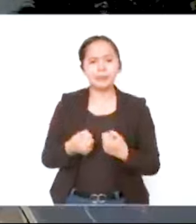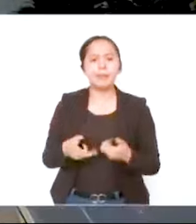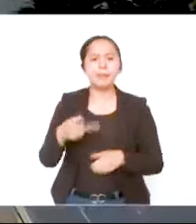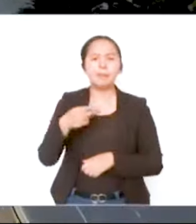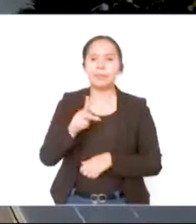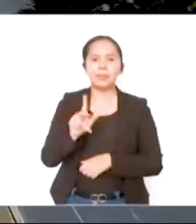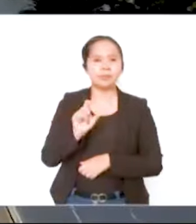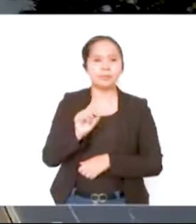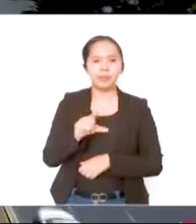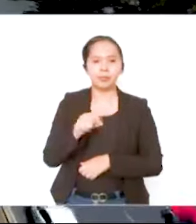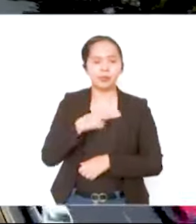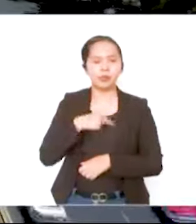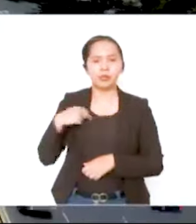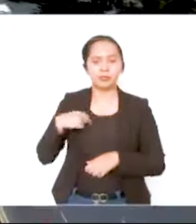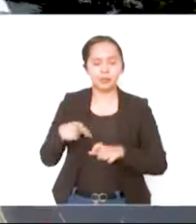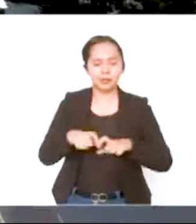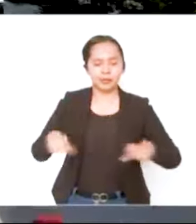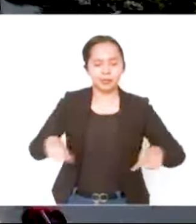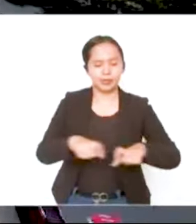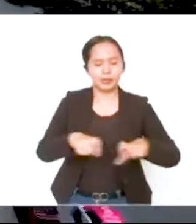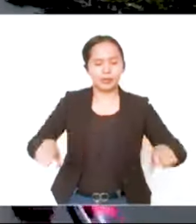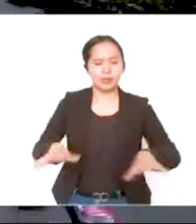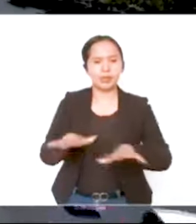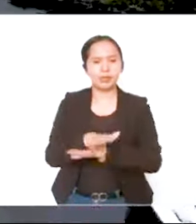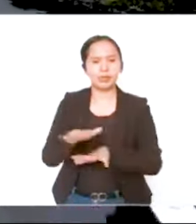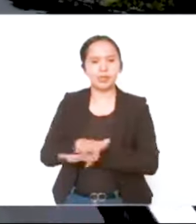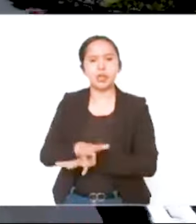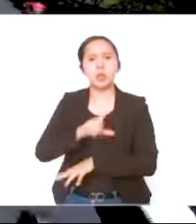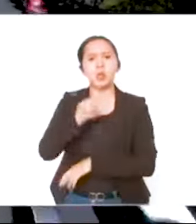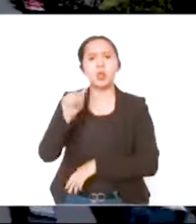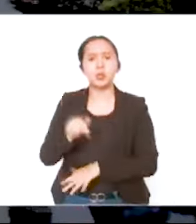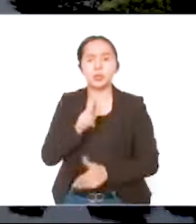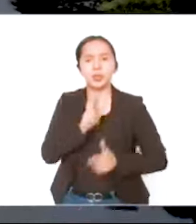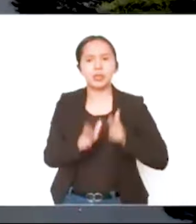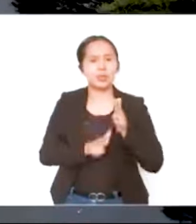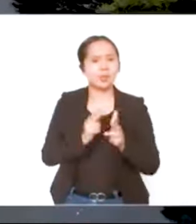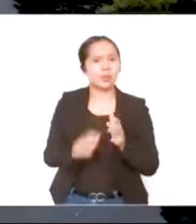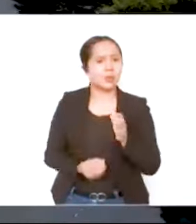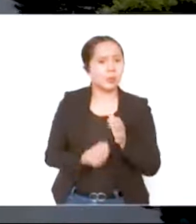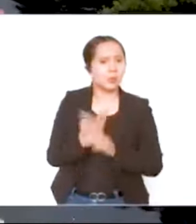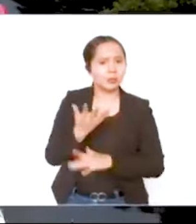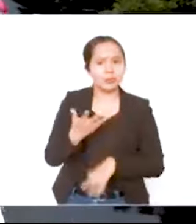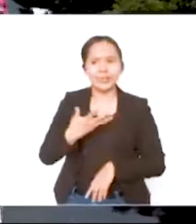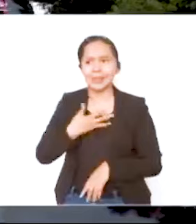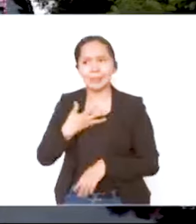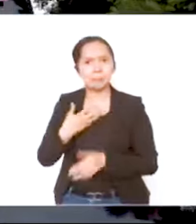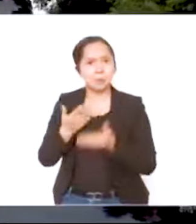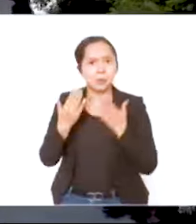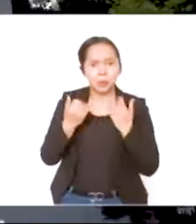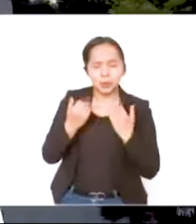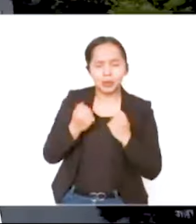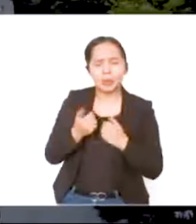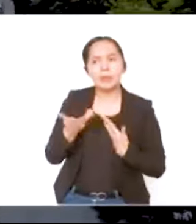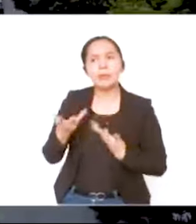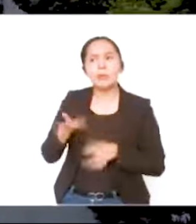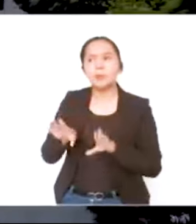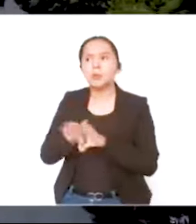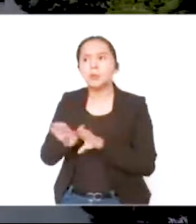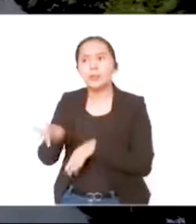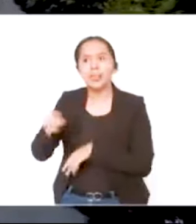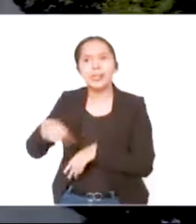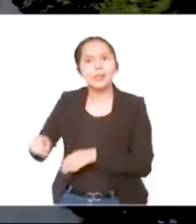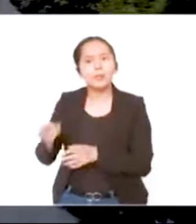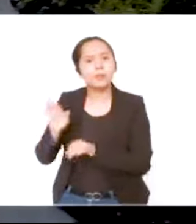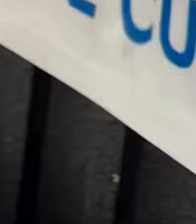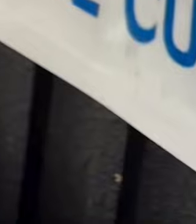mismo, cambiamos la vía y no tenemos suficientes trenes para dar un servicio más rápido, de tal forma que la gente espere